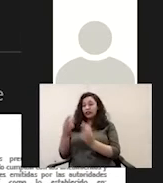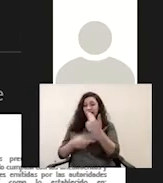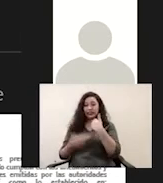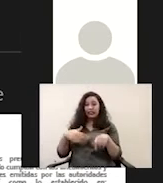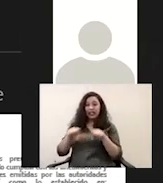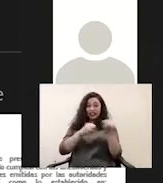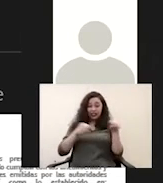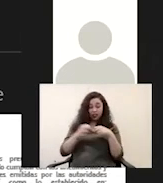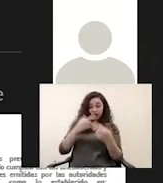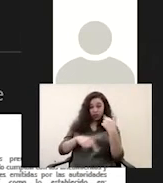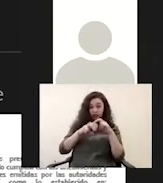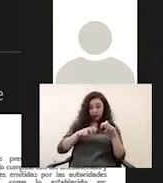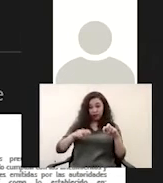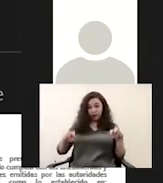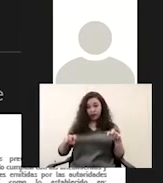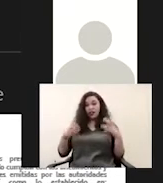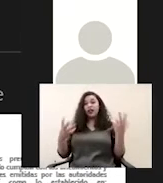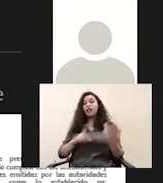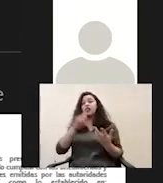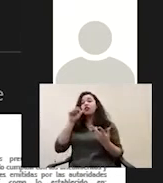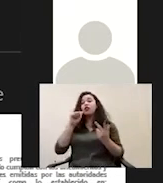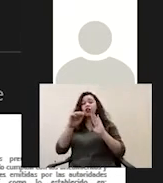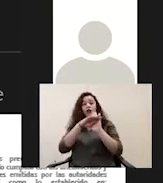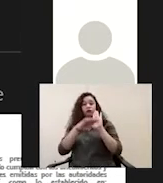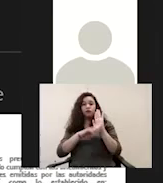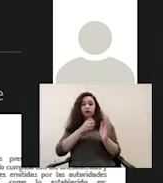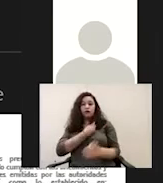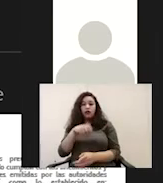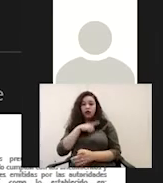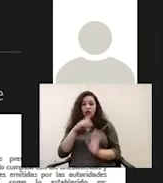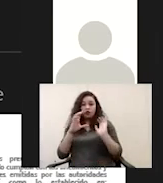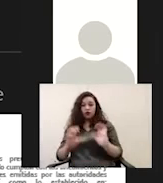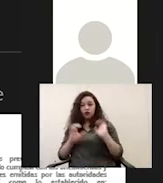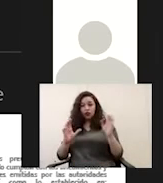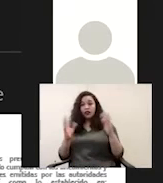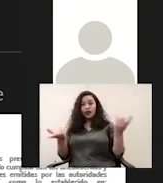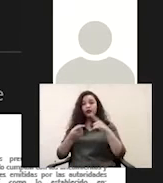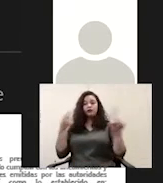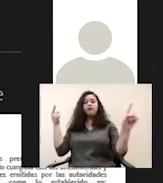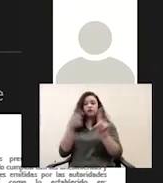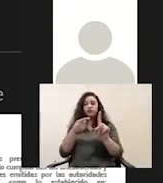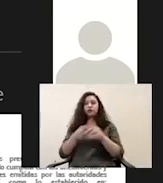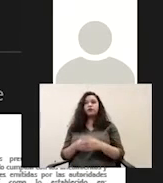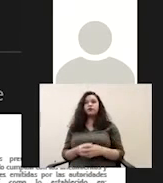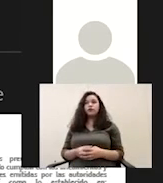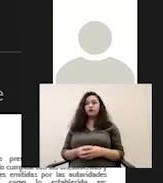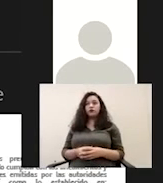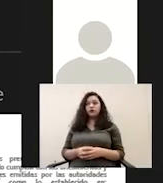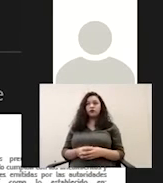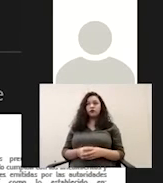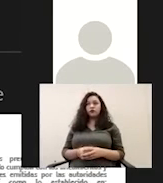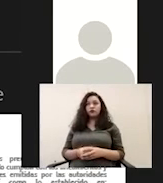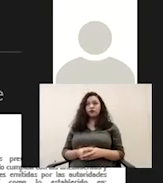y a que tengan estas medidas de salubridad. Entonces, por esta razón, por